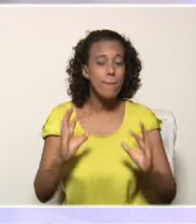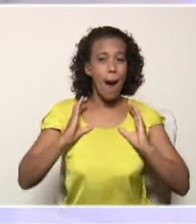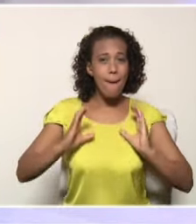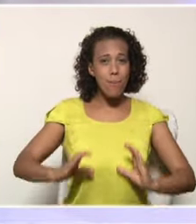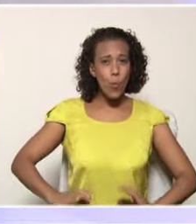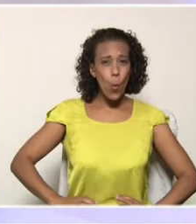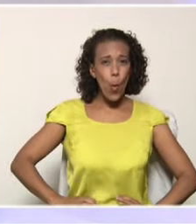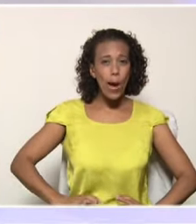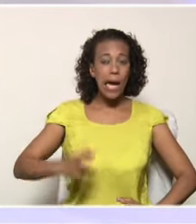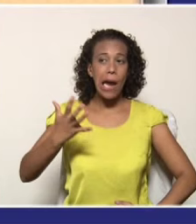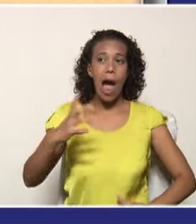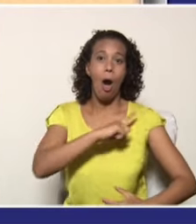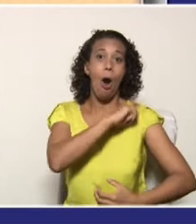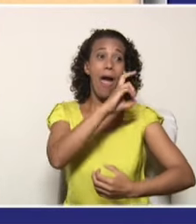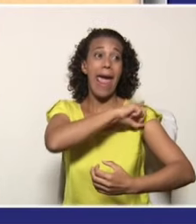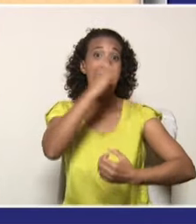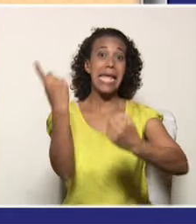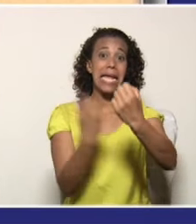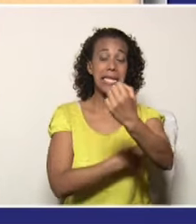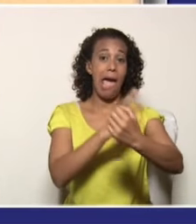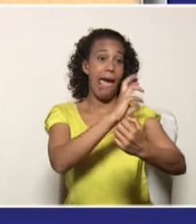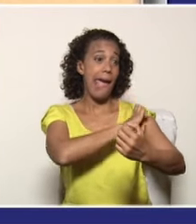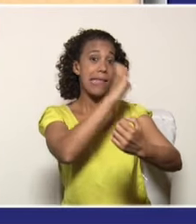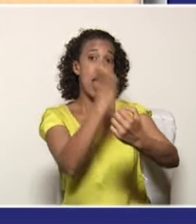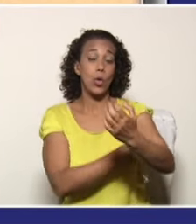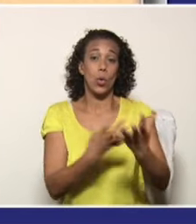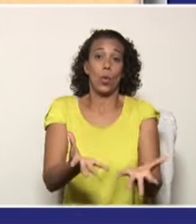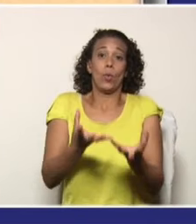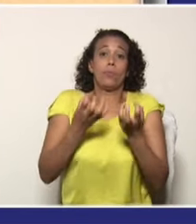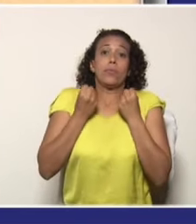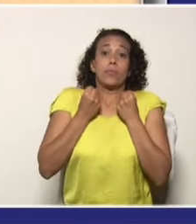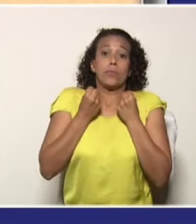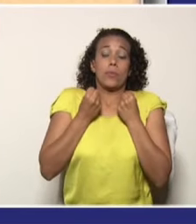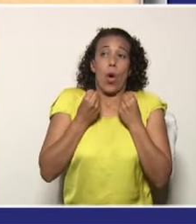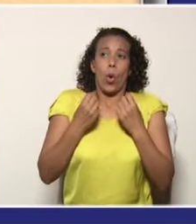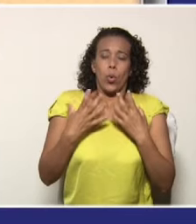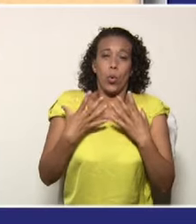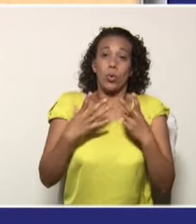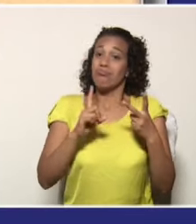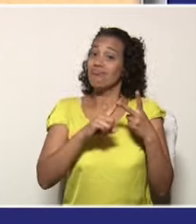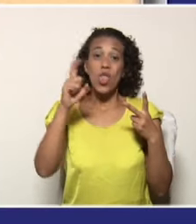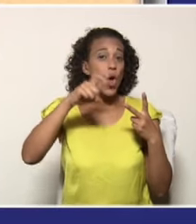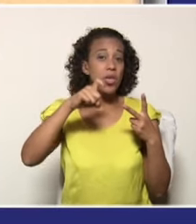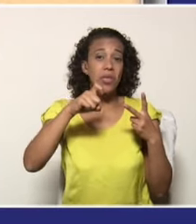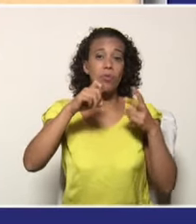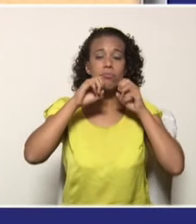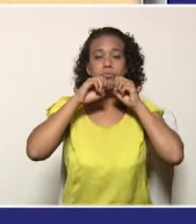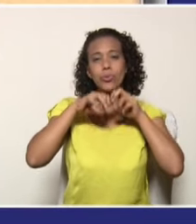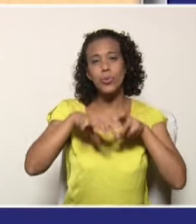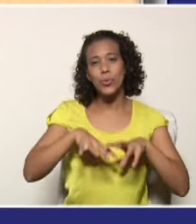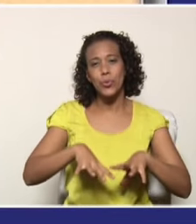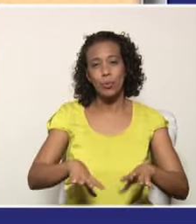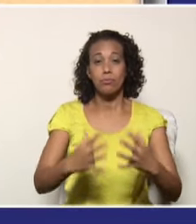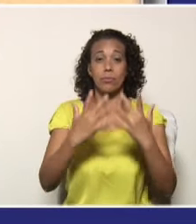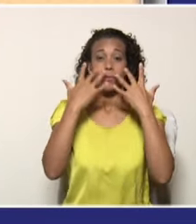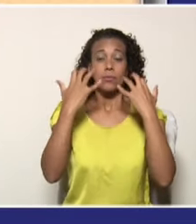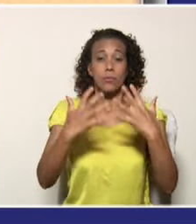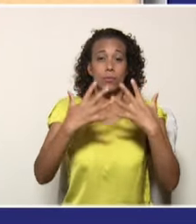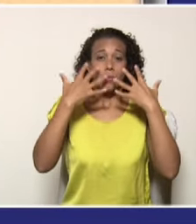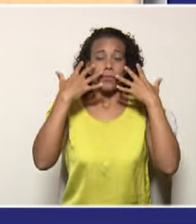organismo obtiene la energía. Si precisa de oxígeno, se denomina aeróbico. Y si no lo necesita, se denomina